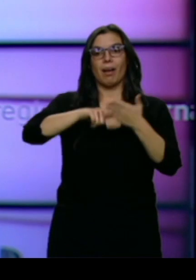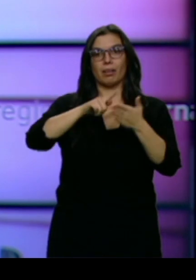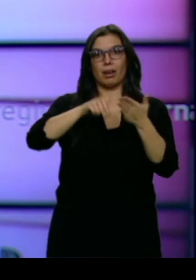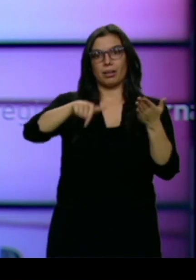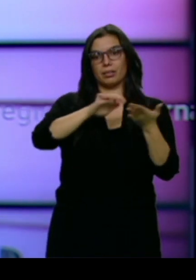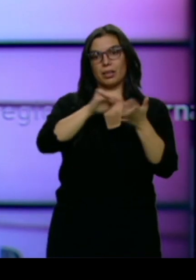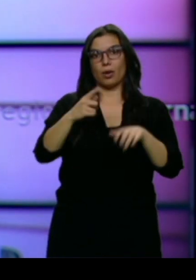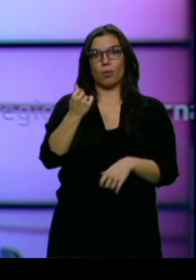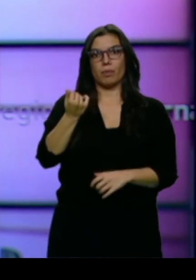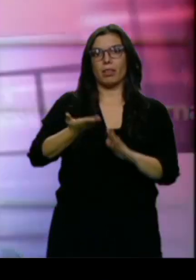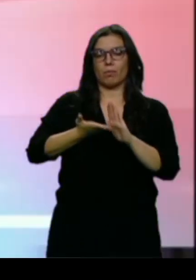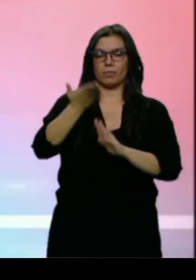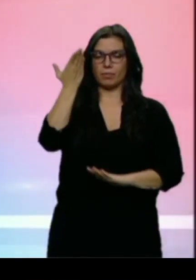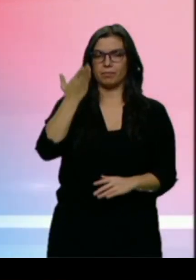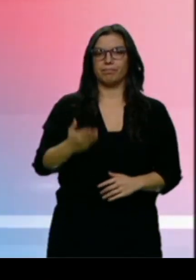sigue al alza.